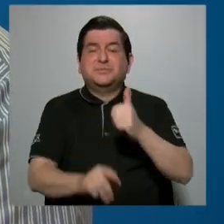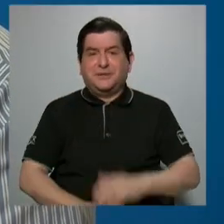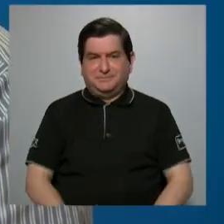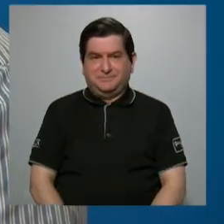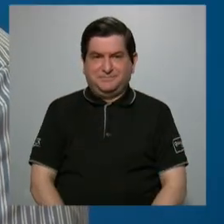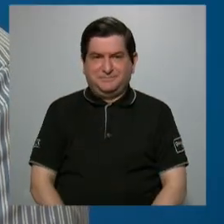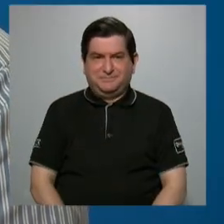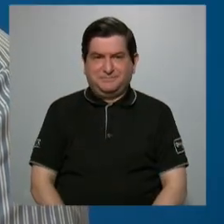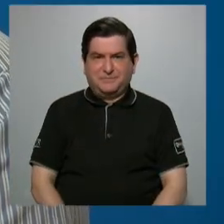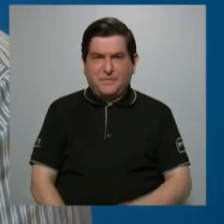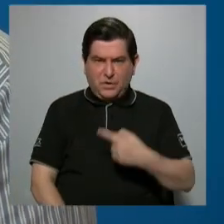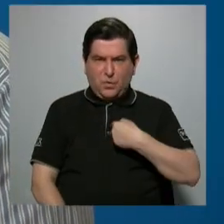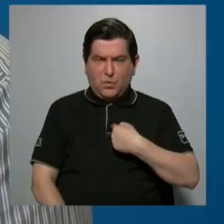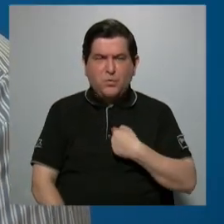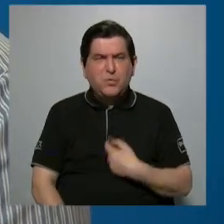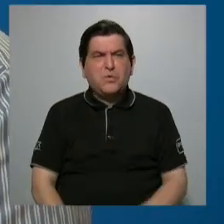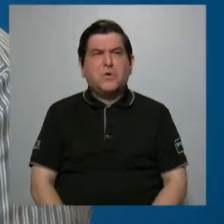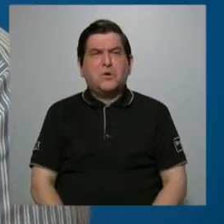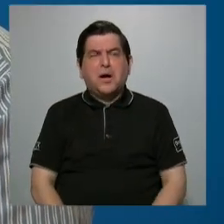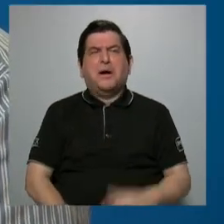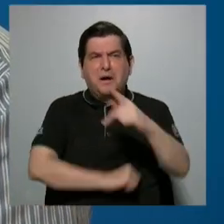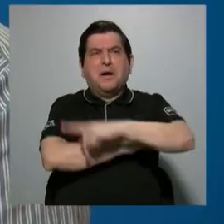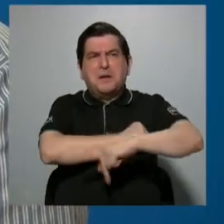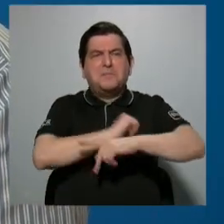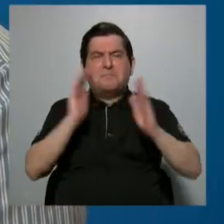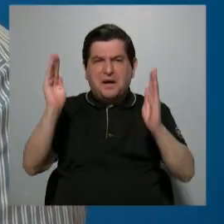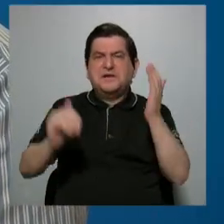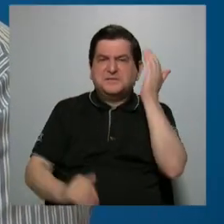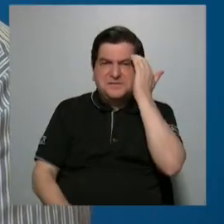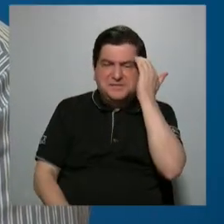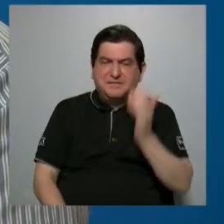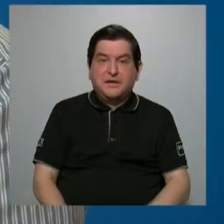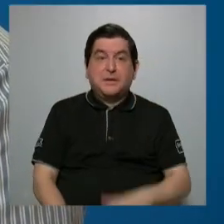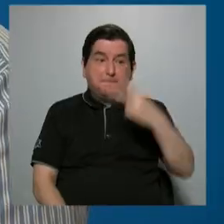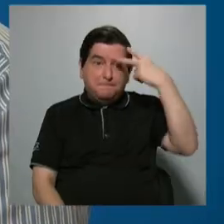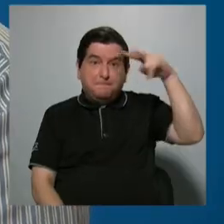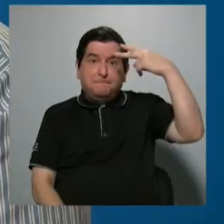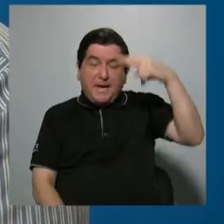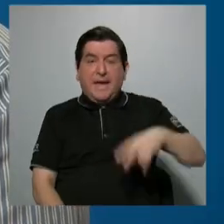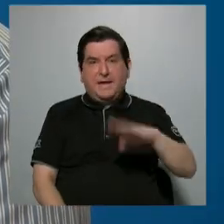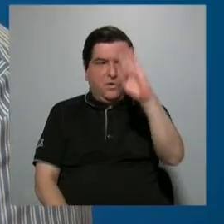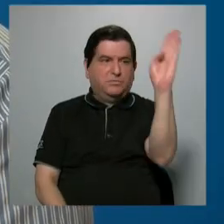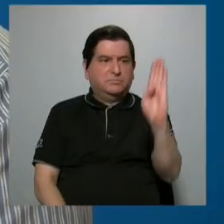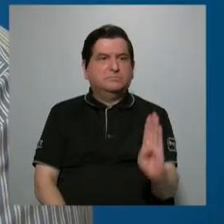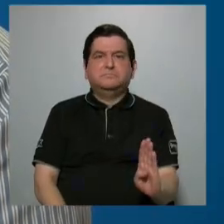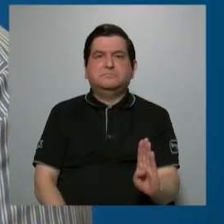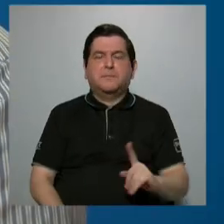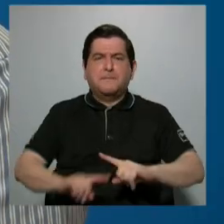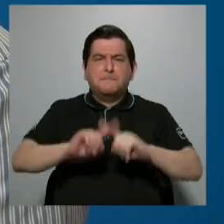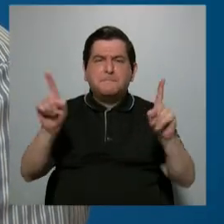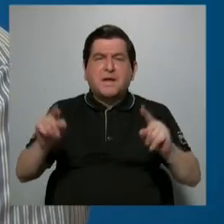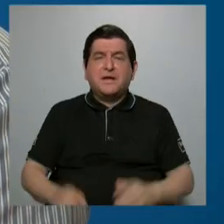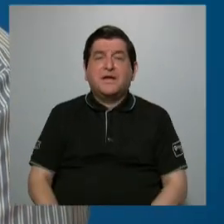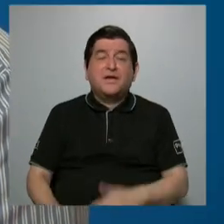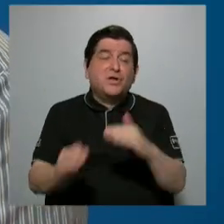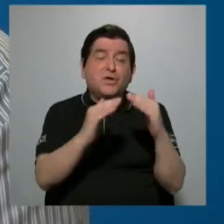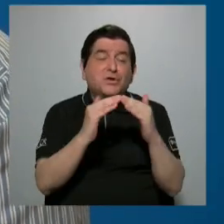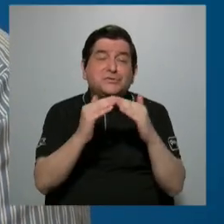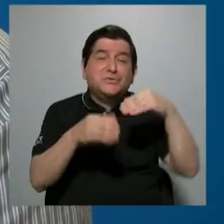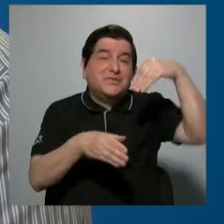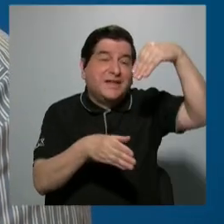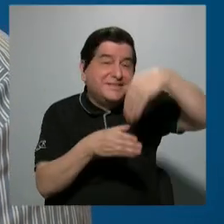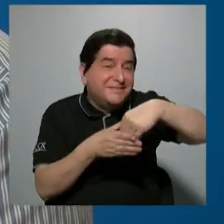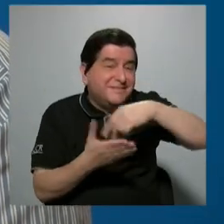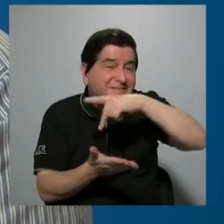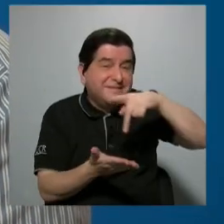Entonces, claro, uno tiene países gigantes, como usted bien decía, México entre ellos, Brasil, ¿no? Pero son ciudades dentro de estos países